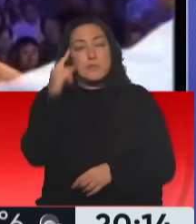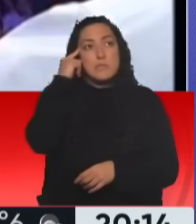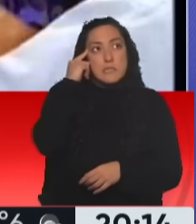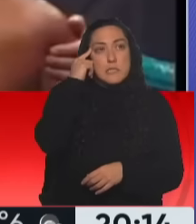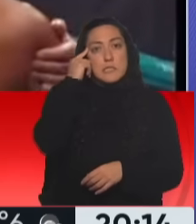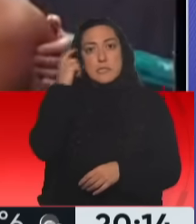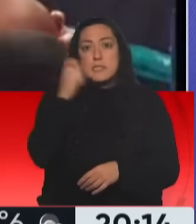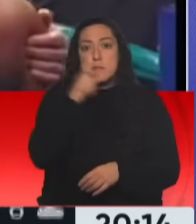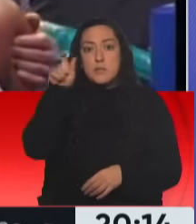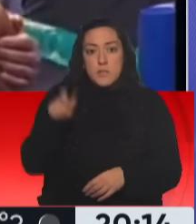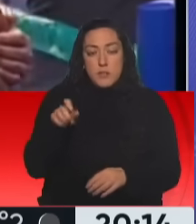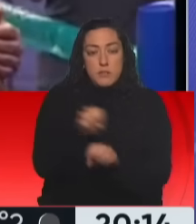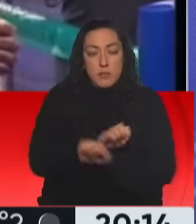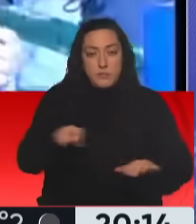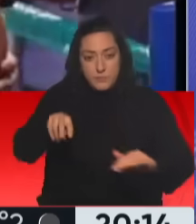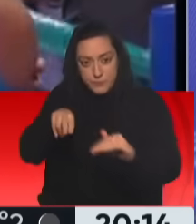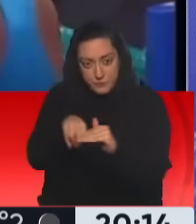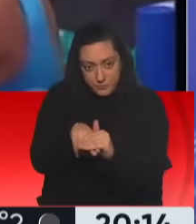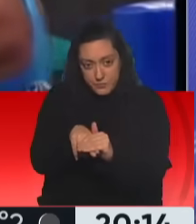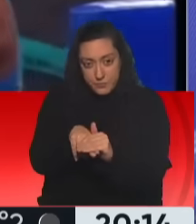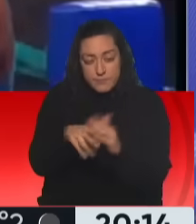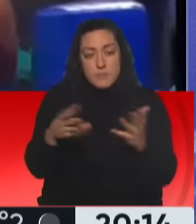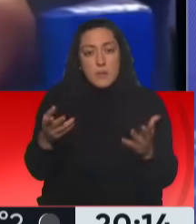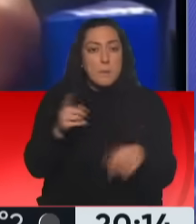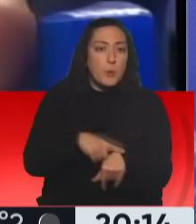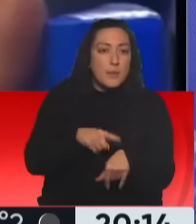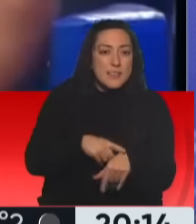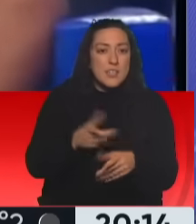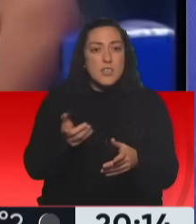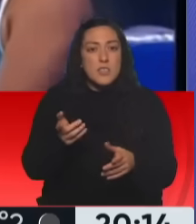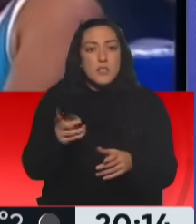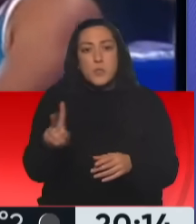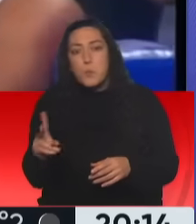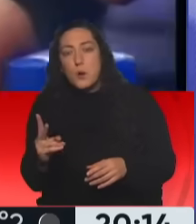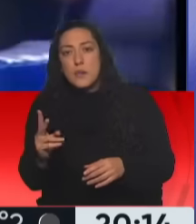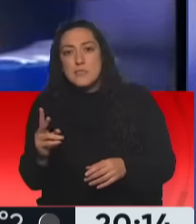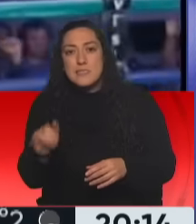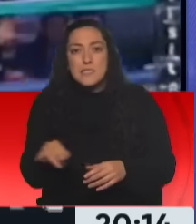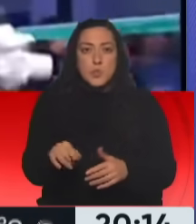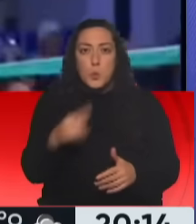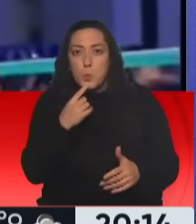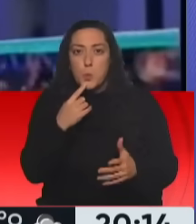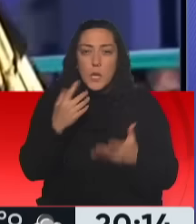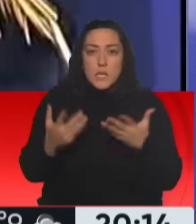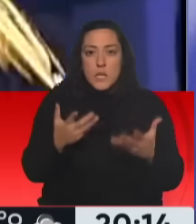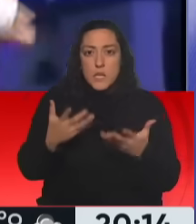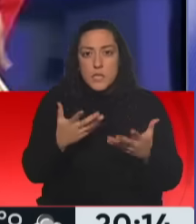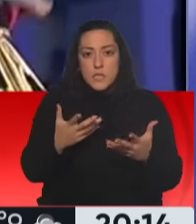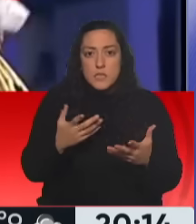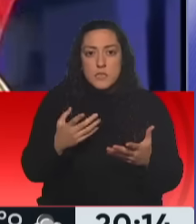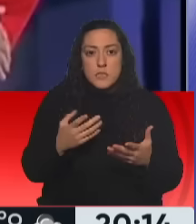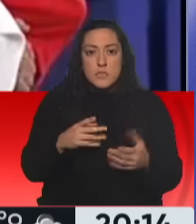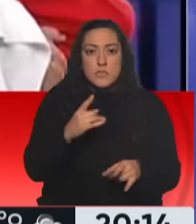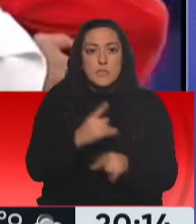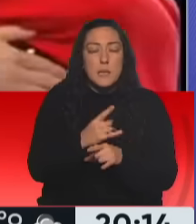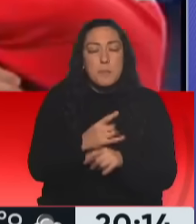ser querido tan grave, Obvio. internado, eh, coqueteando con la muerte todo el tiempo, lo único que piensa es, bueno, si se va a morir,